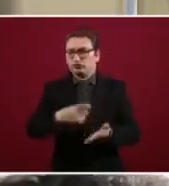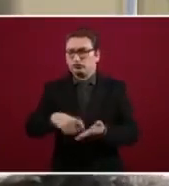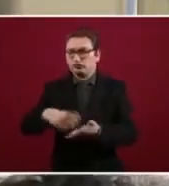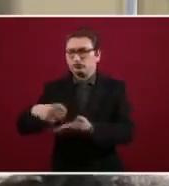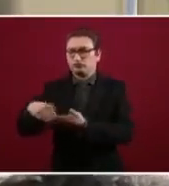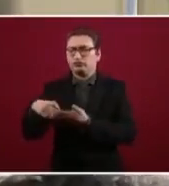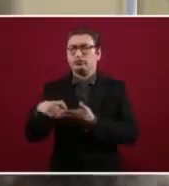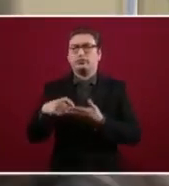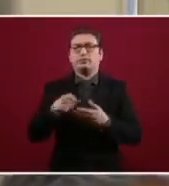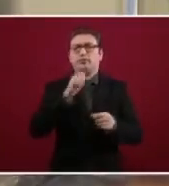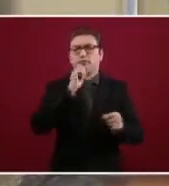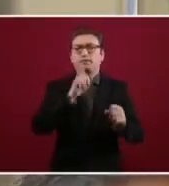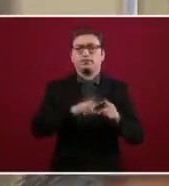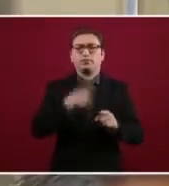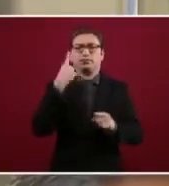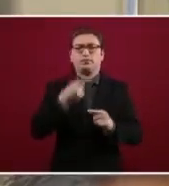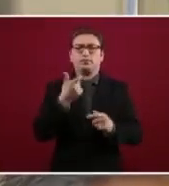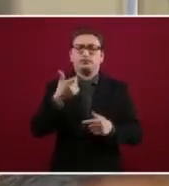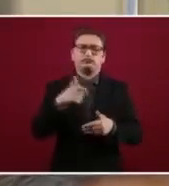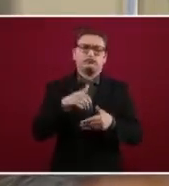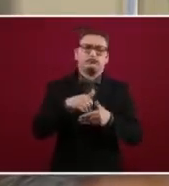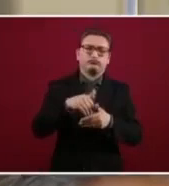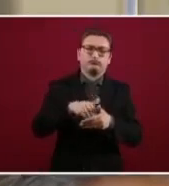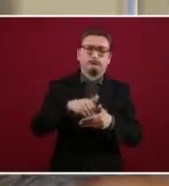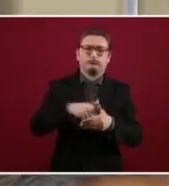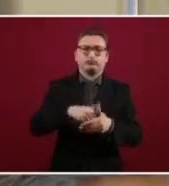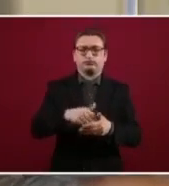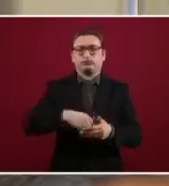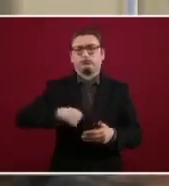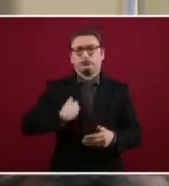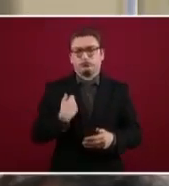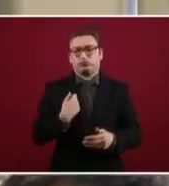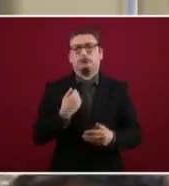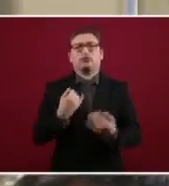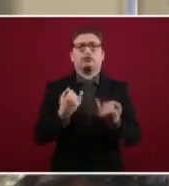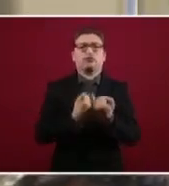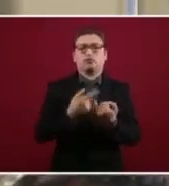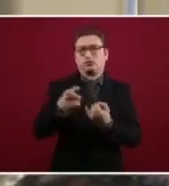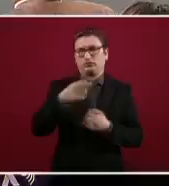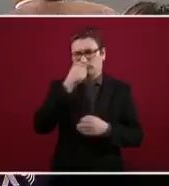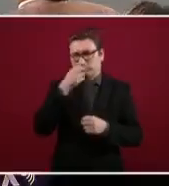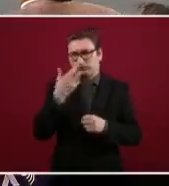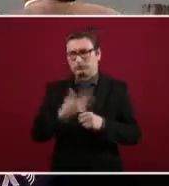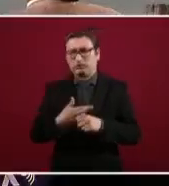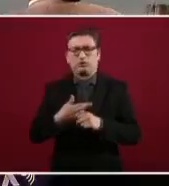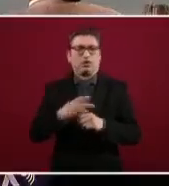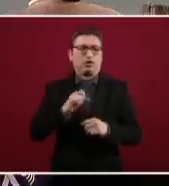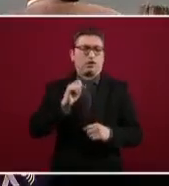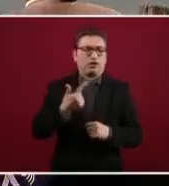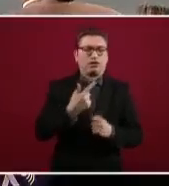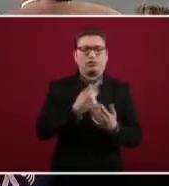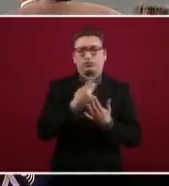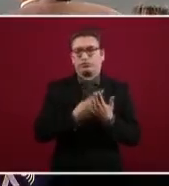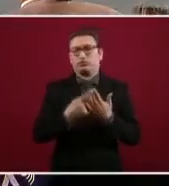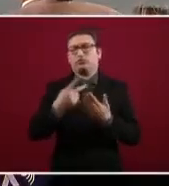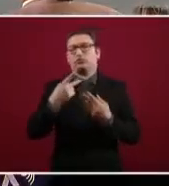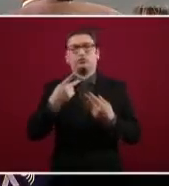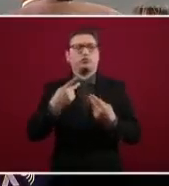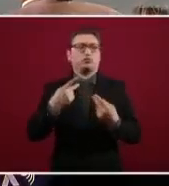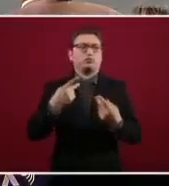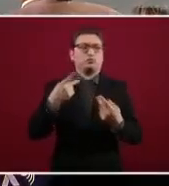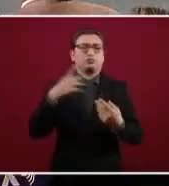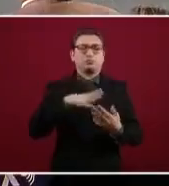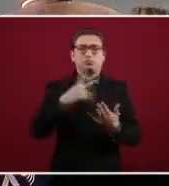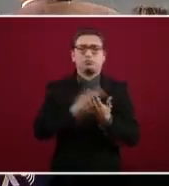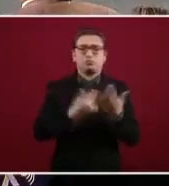para el ahorro y si hay un plan de la secretaria para que se hagan proyectos productivos